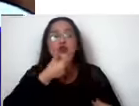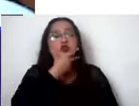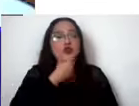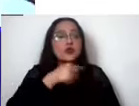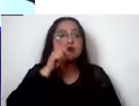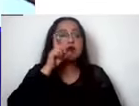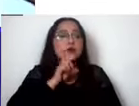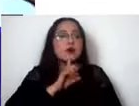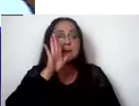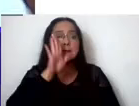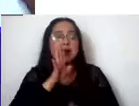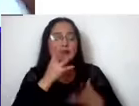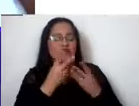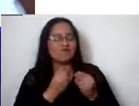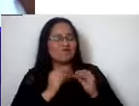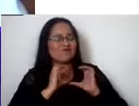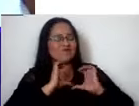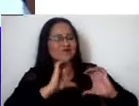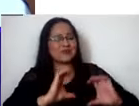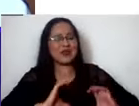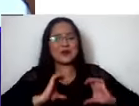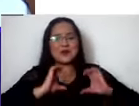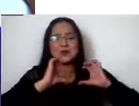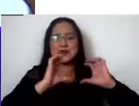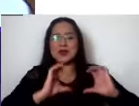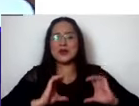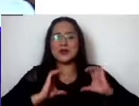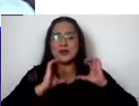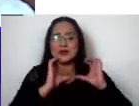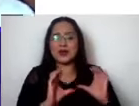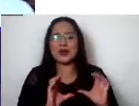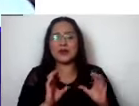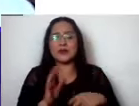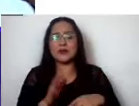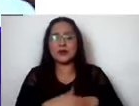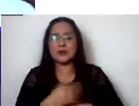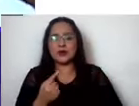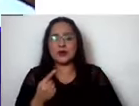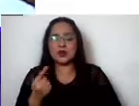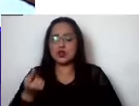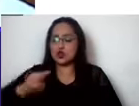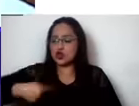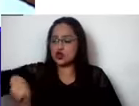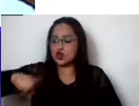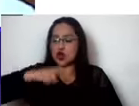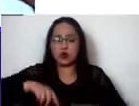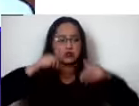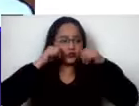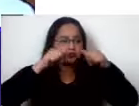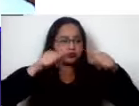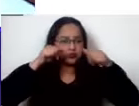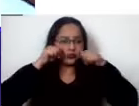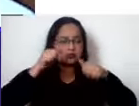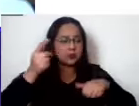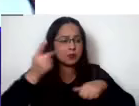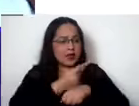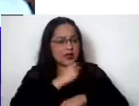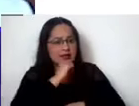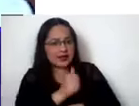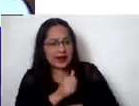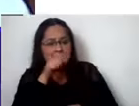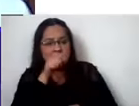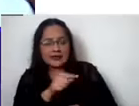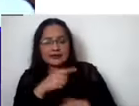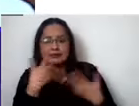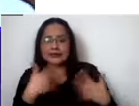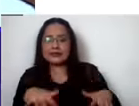como hipercuidados, en ese sentido, como que todo mundo esté al pendiente y que no les pase nada, ¿no?